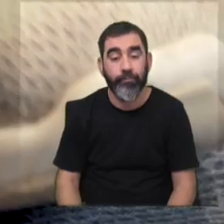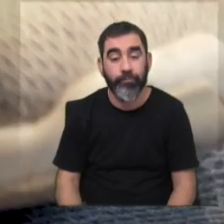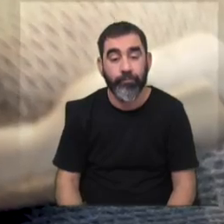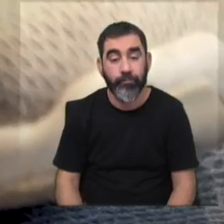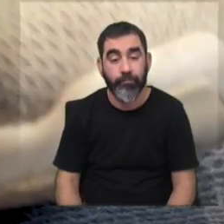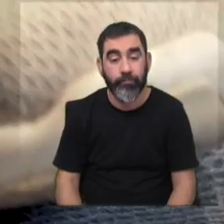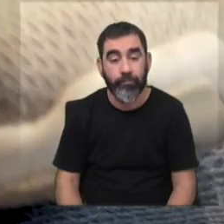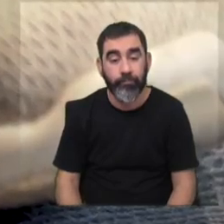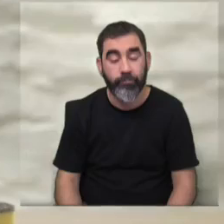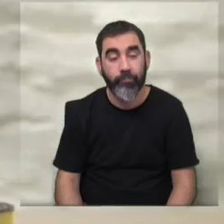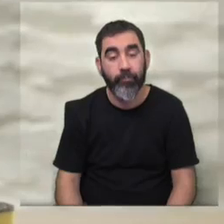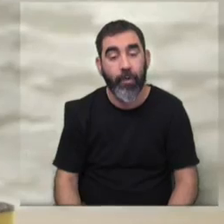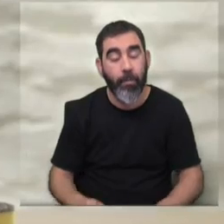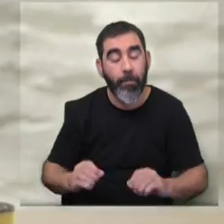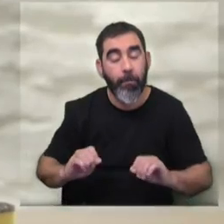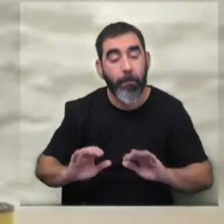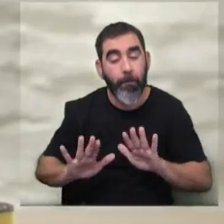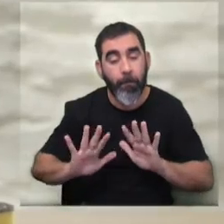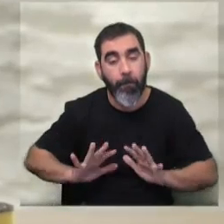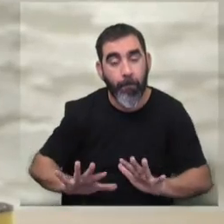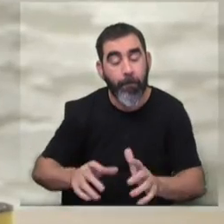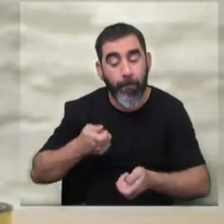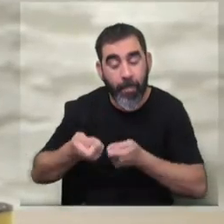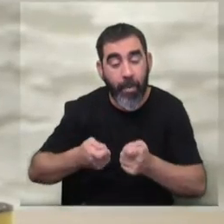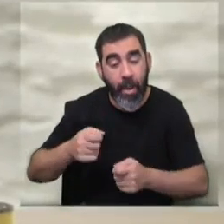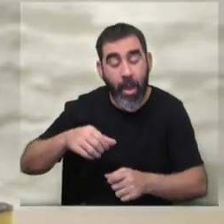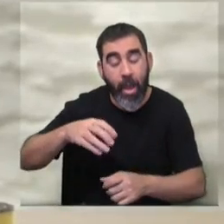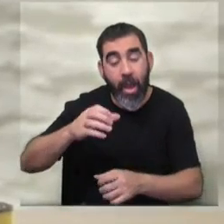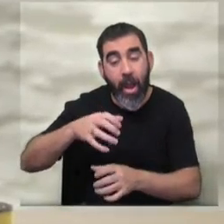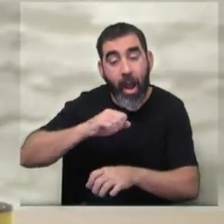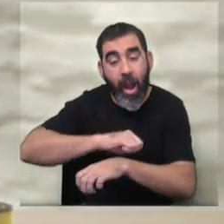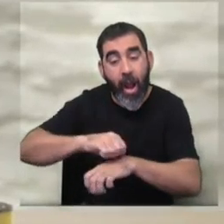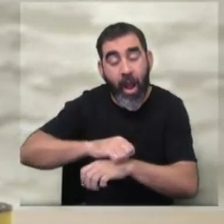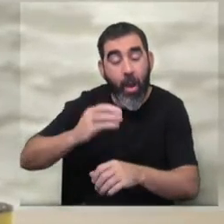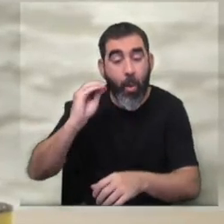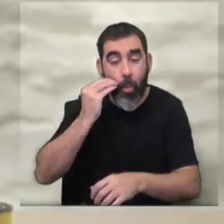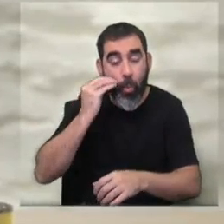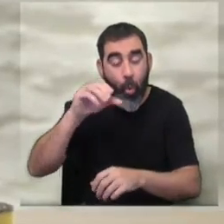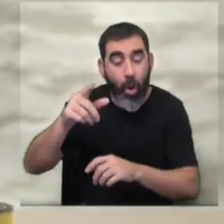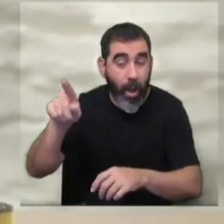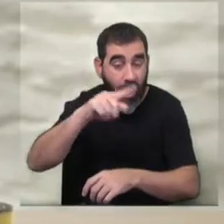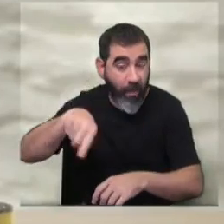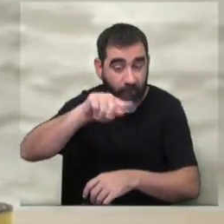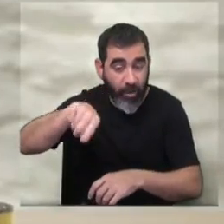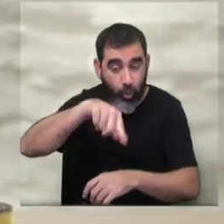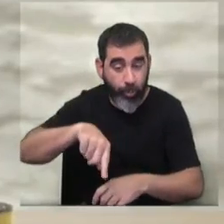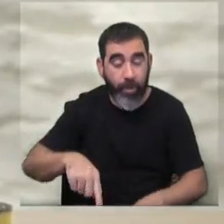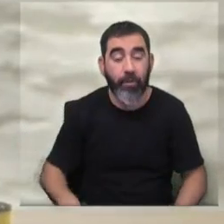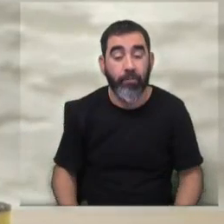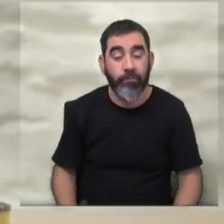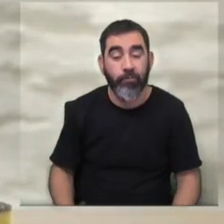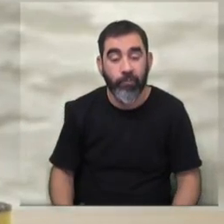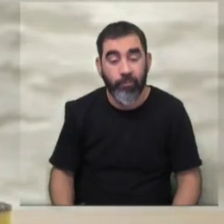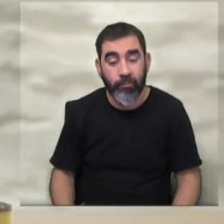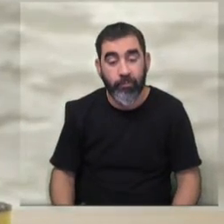Aquí vamos a hacer un preparado que le vamos a poner el jabón en polvo que estamos usando en el lavarropas, así,